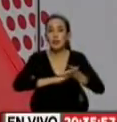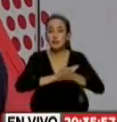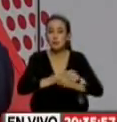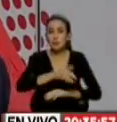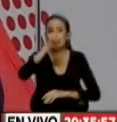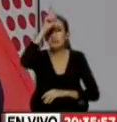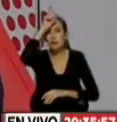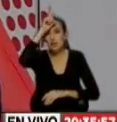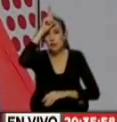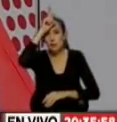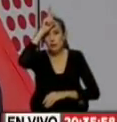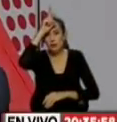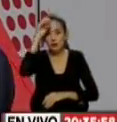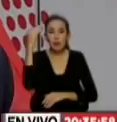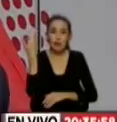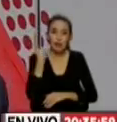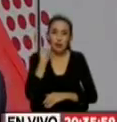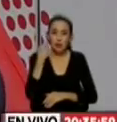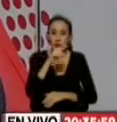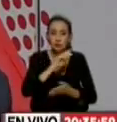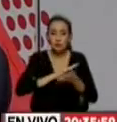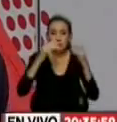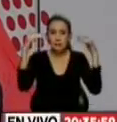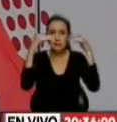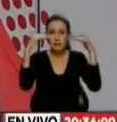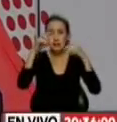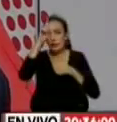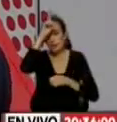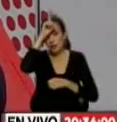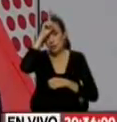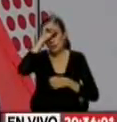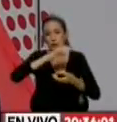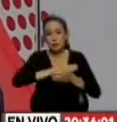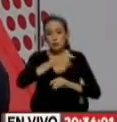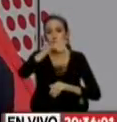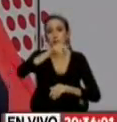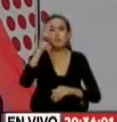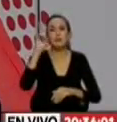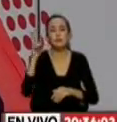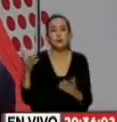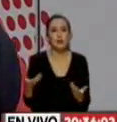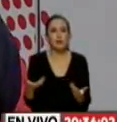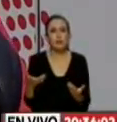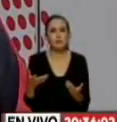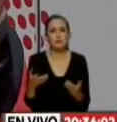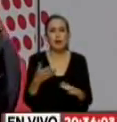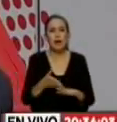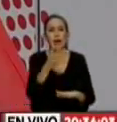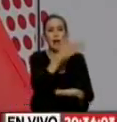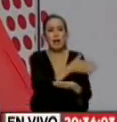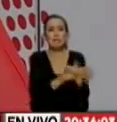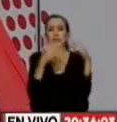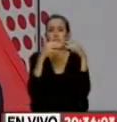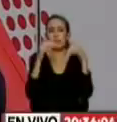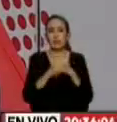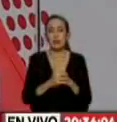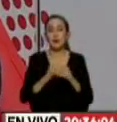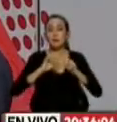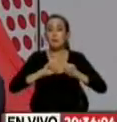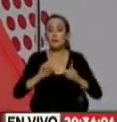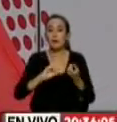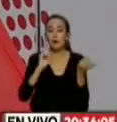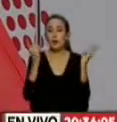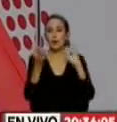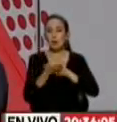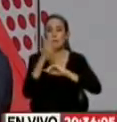Mundial. Lo que estamos viviendo ahora es un éxodo masivo, y creo yo que la comunidad internacional, que el Ecuador, aplaudo que sea una punta de